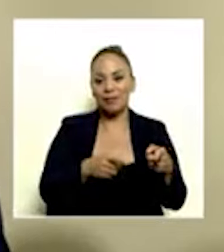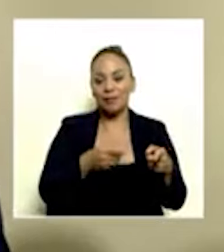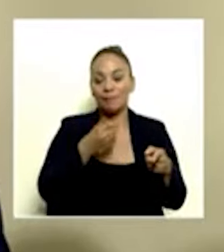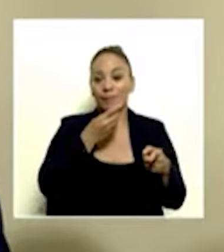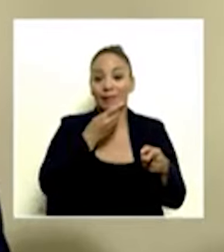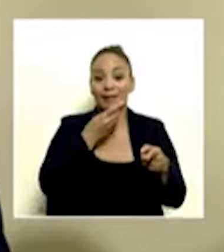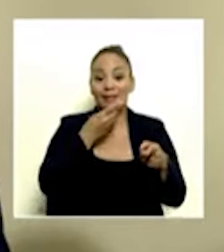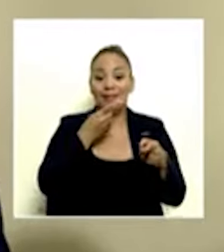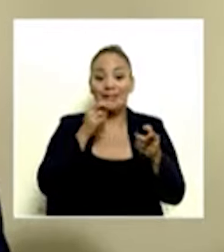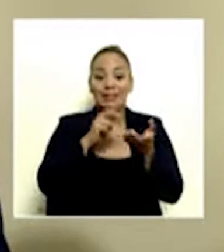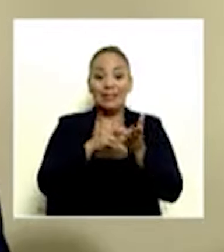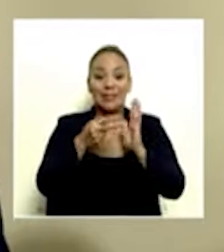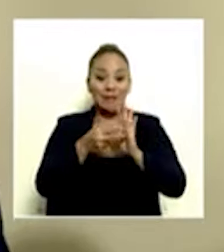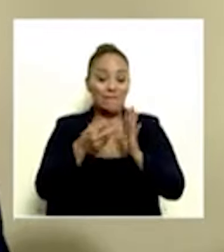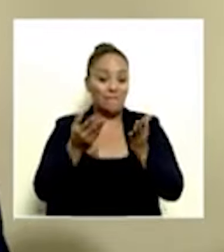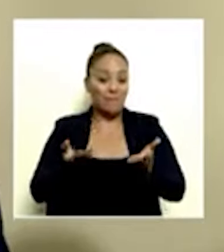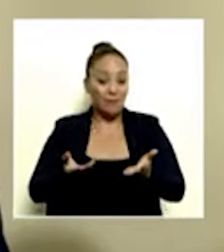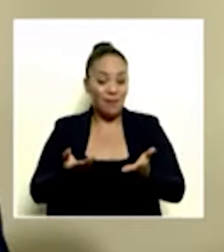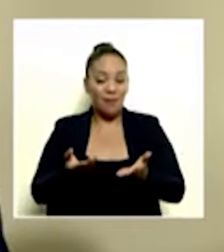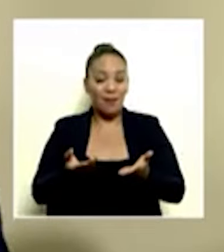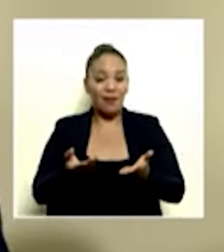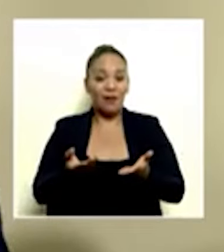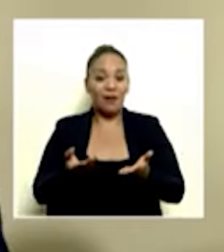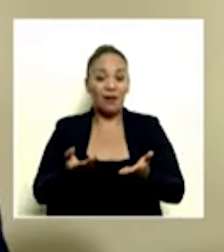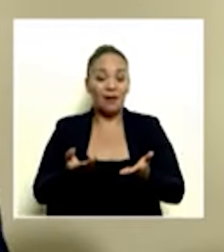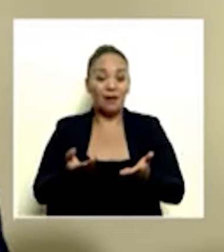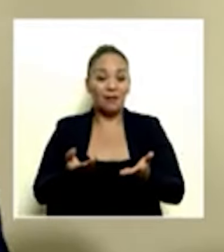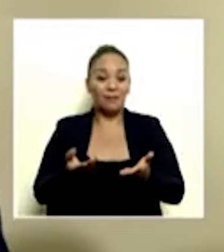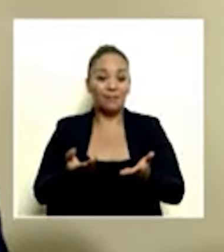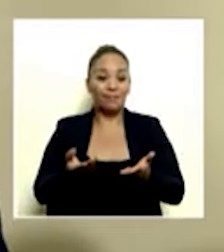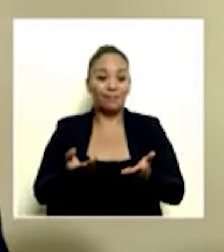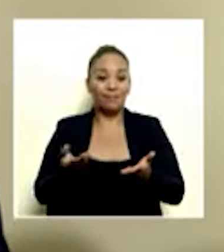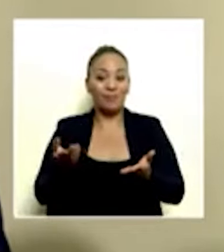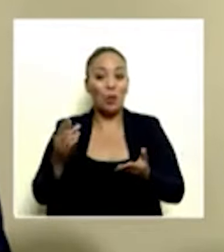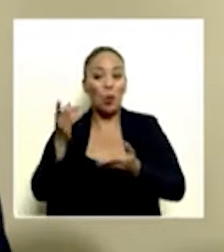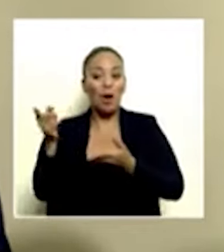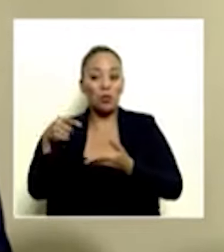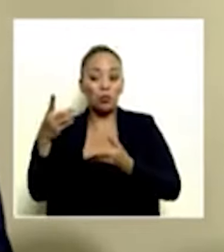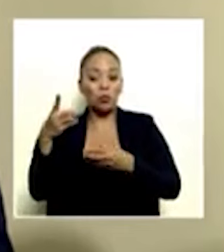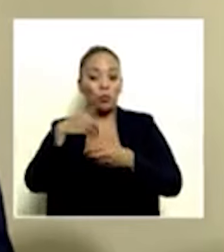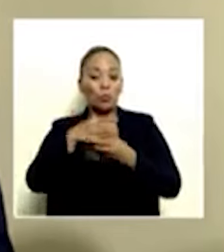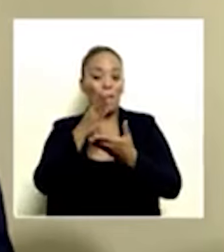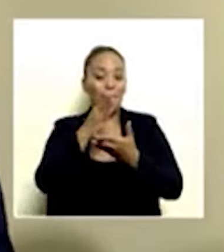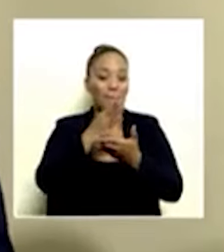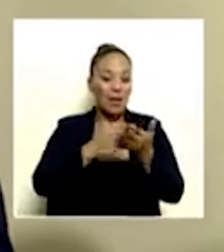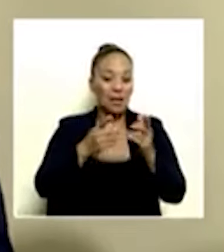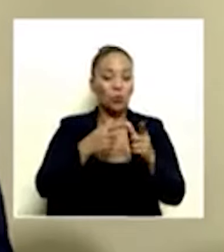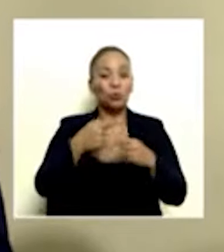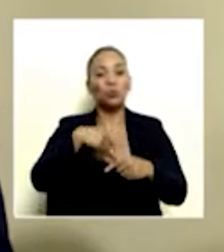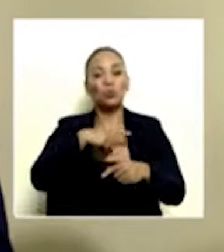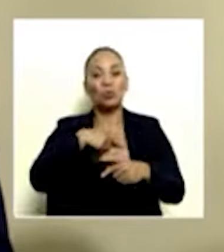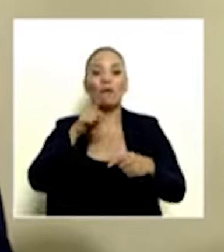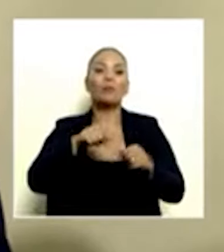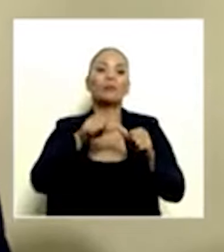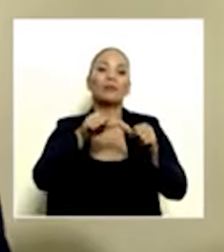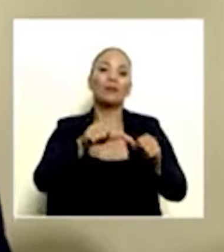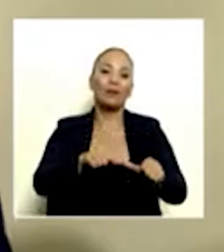que tengamos que continuar litigando a un alto